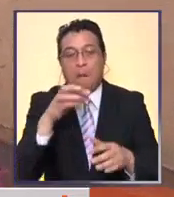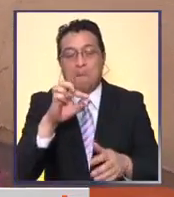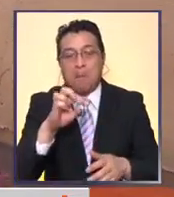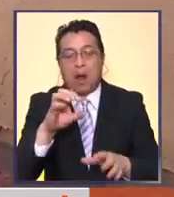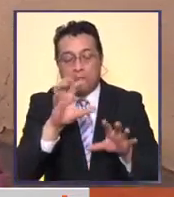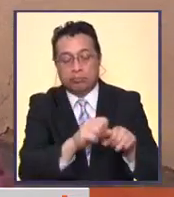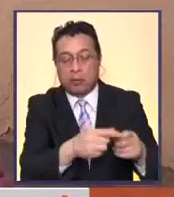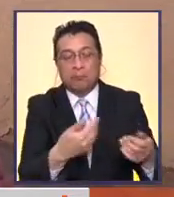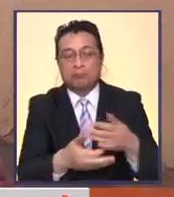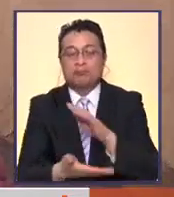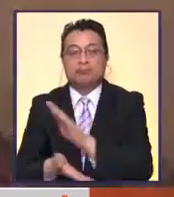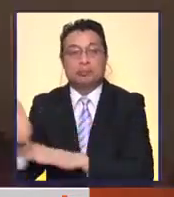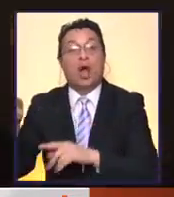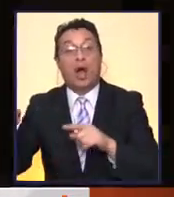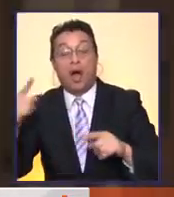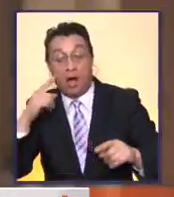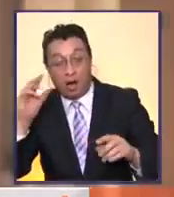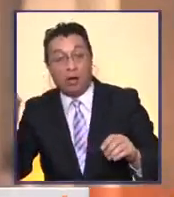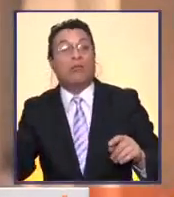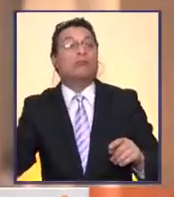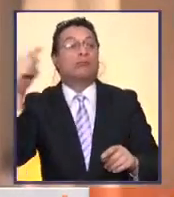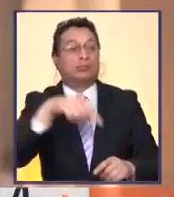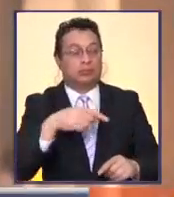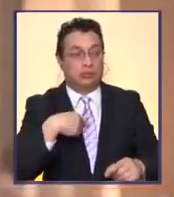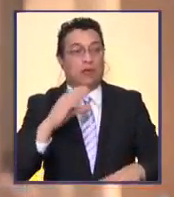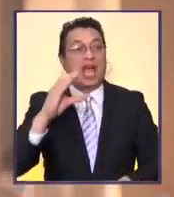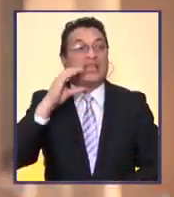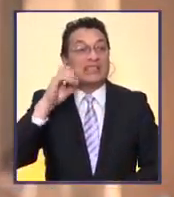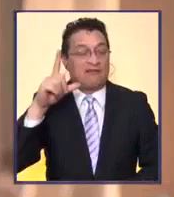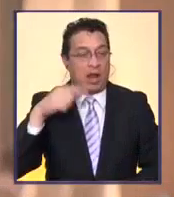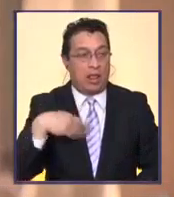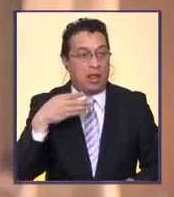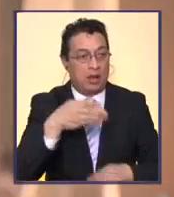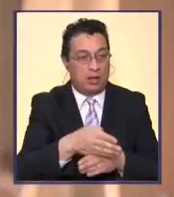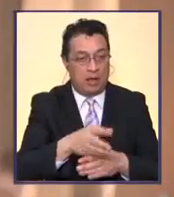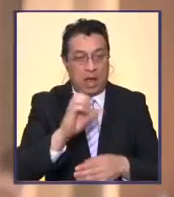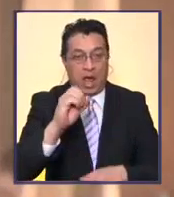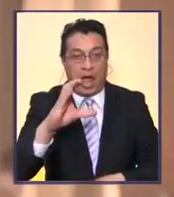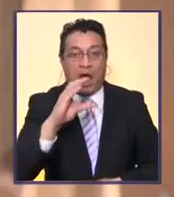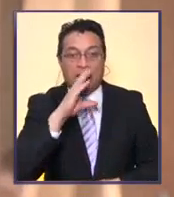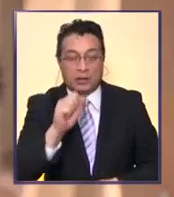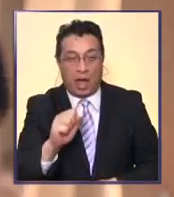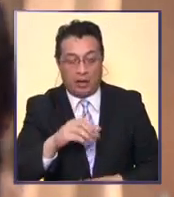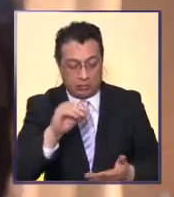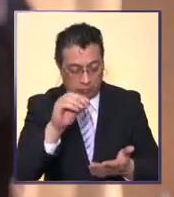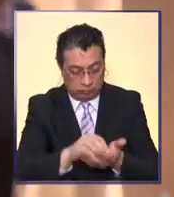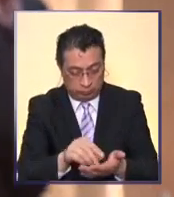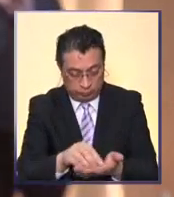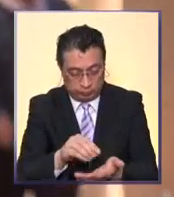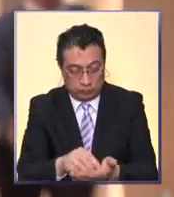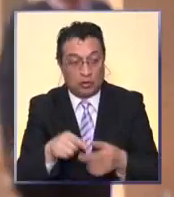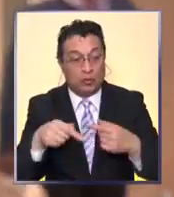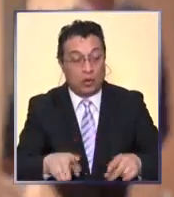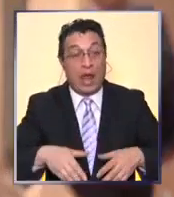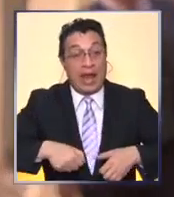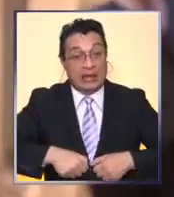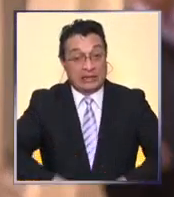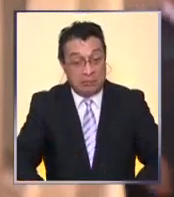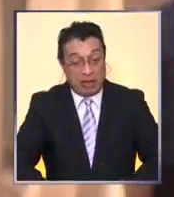reencuentro con sus orígenes. Fui personalmente a registro civil a solicitar su acta y su acta de parto y de ¿cómo se llama?, de